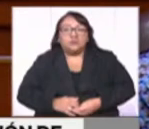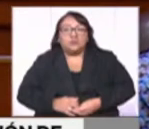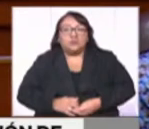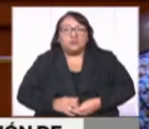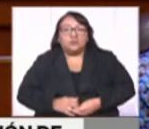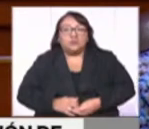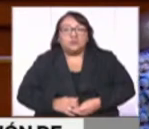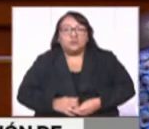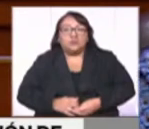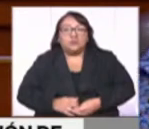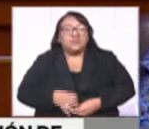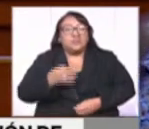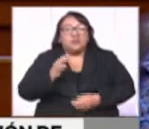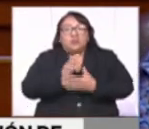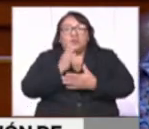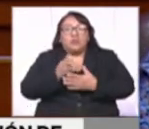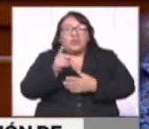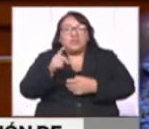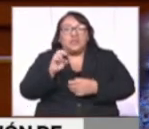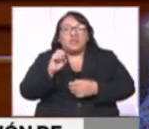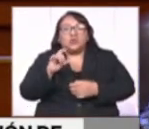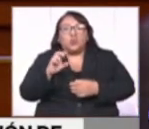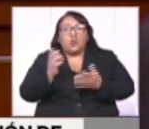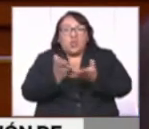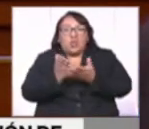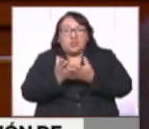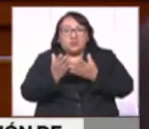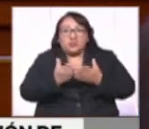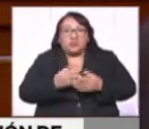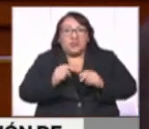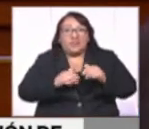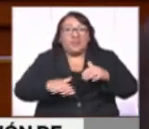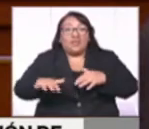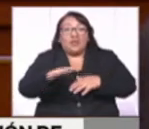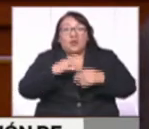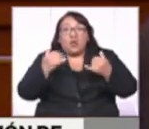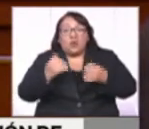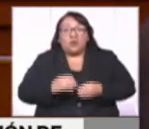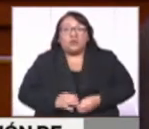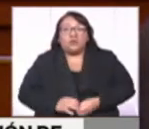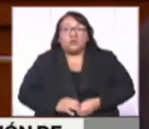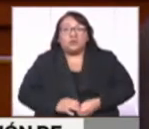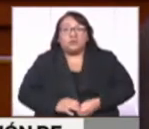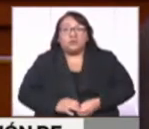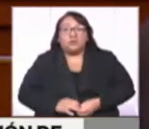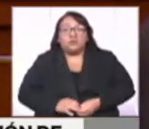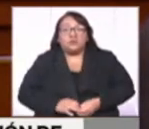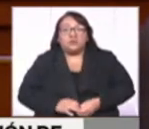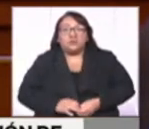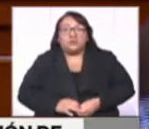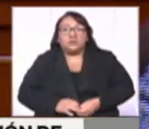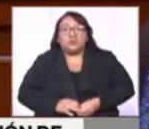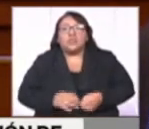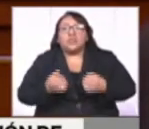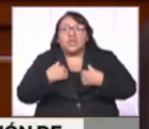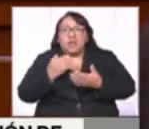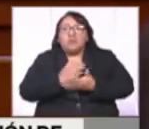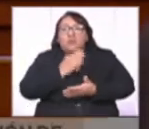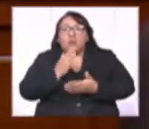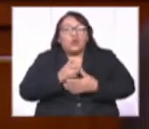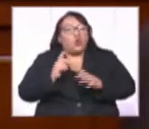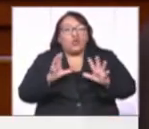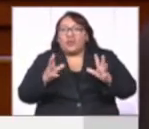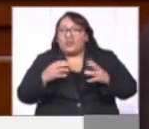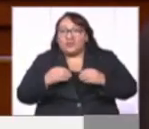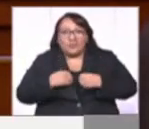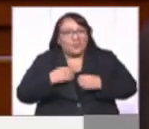en esta escuela es que el terreno ahorita está en graves problemas, que no lo quiere asumir